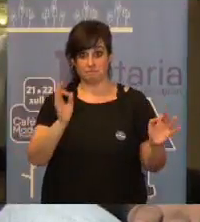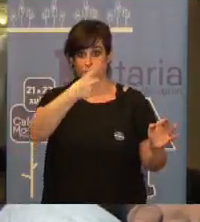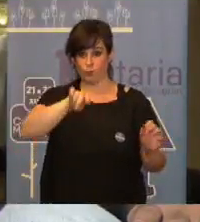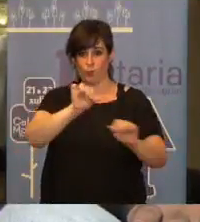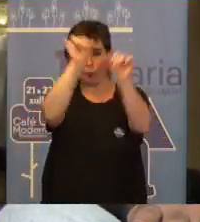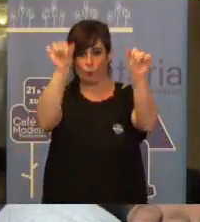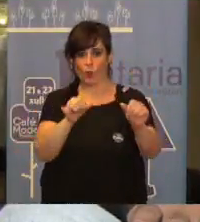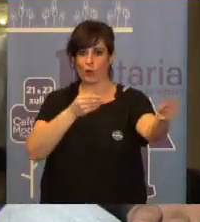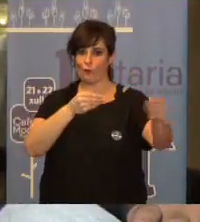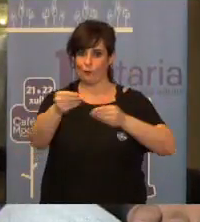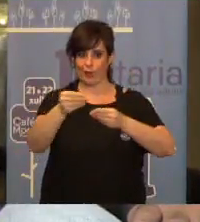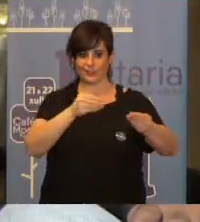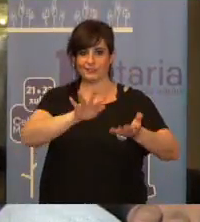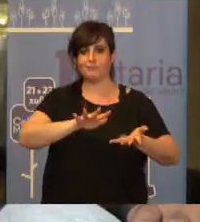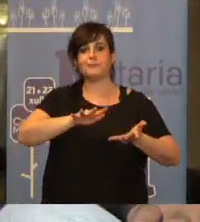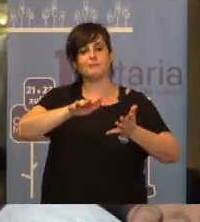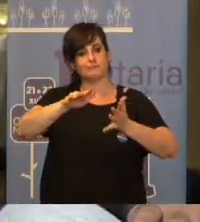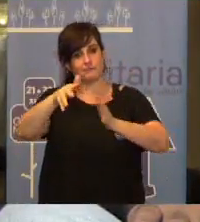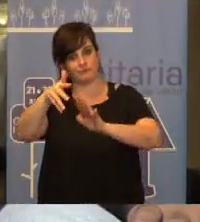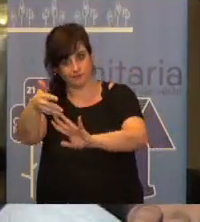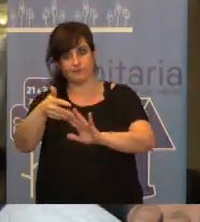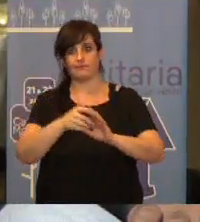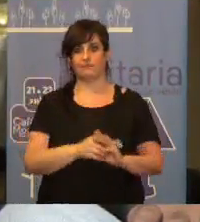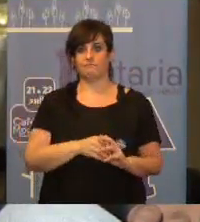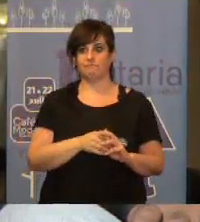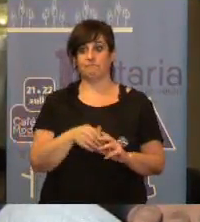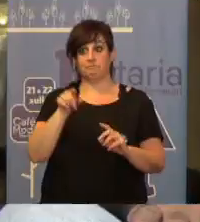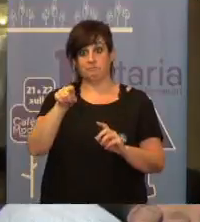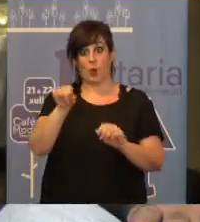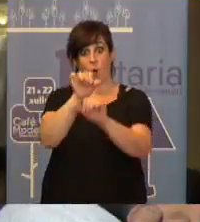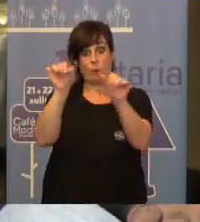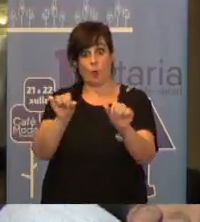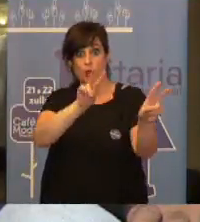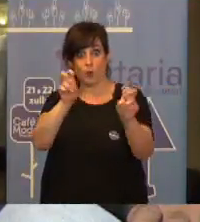modelos máis flexibles, ou deberíamos ir a modelos máis flexibles de participación.